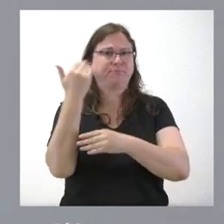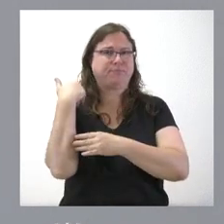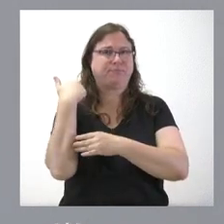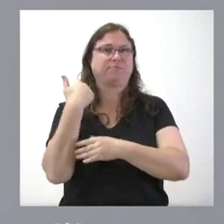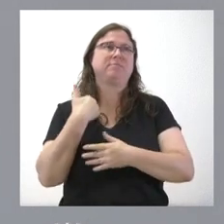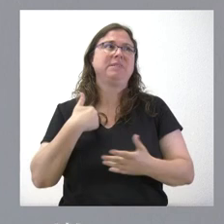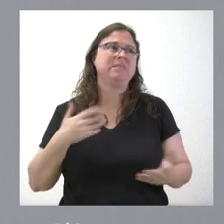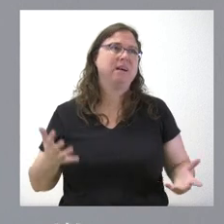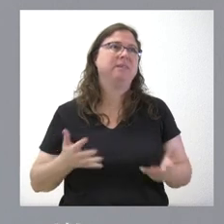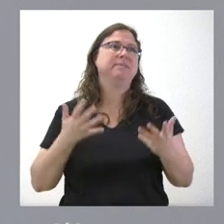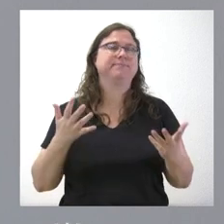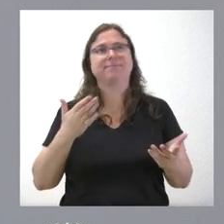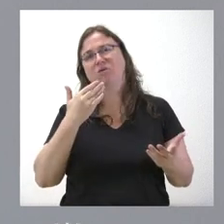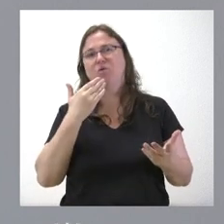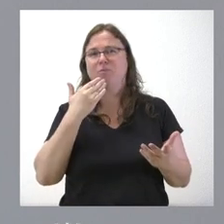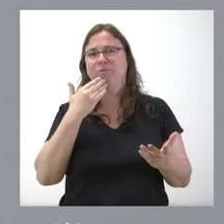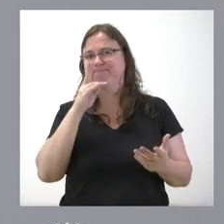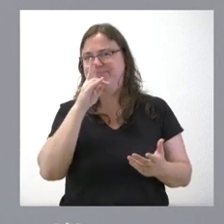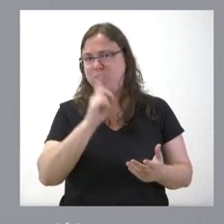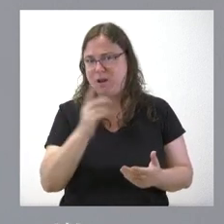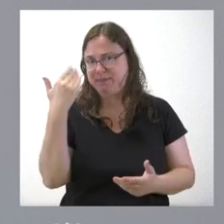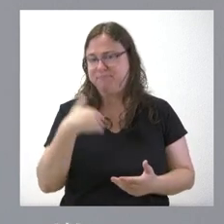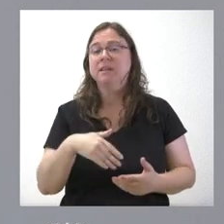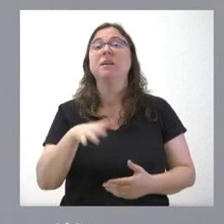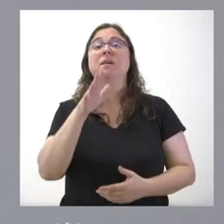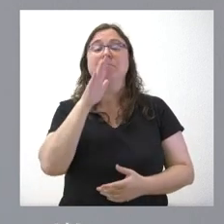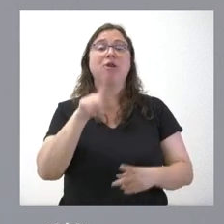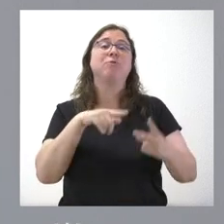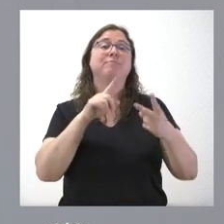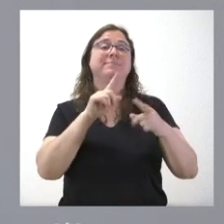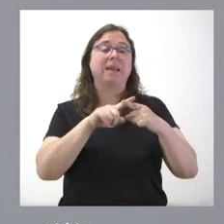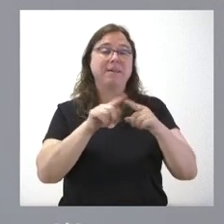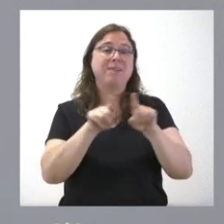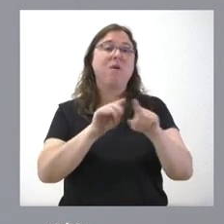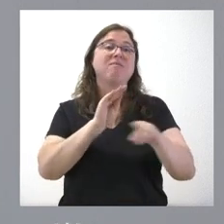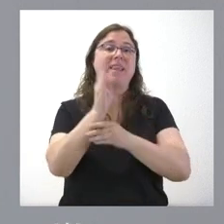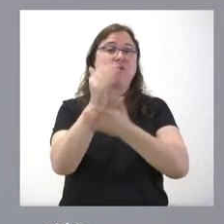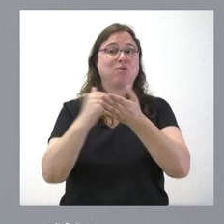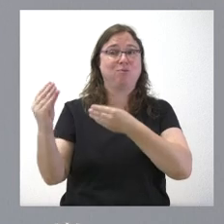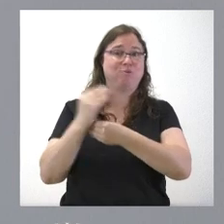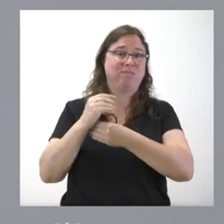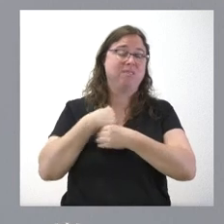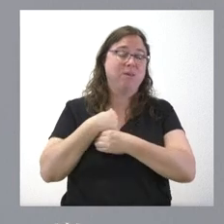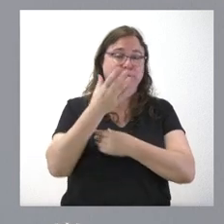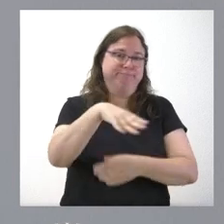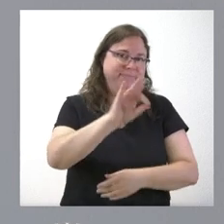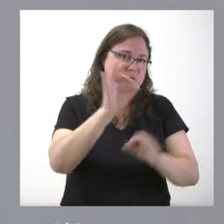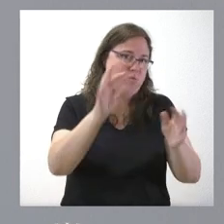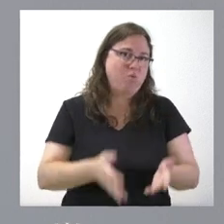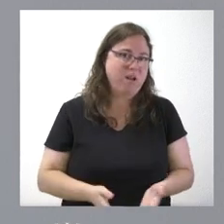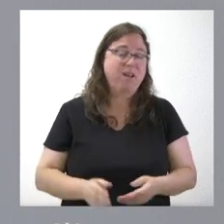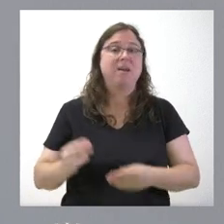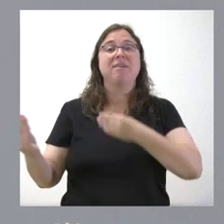quedó sin en vigencia pero también nos ha pasado igual con la financiación autonómica con lo cual les entrego les entiendo perfectamente la financiación